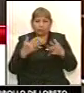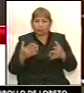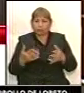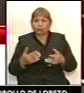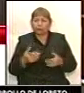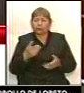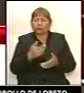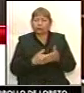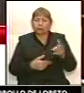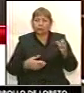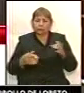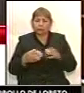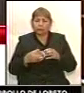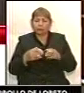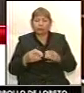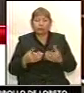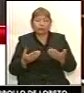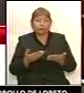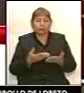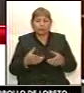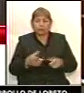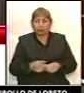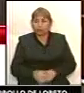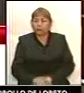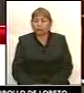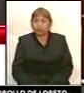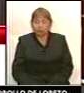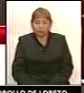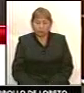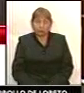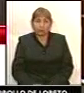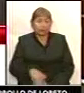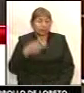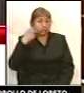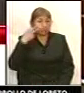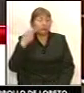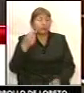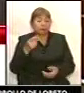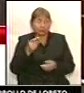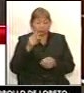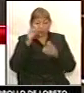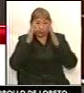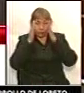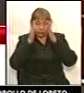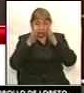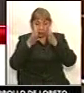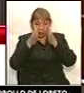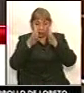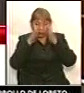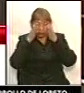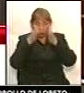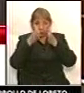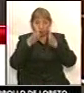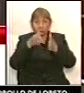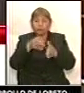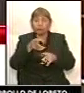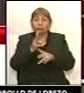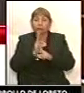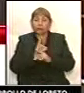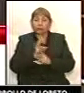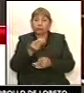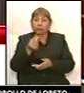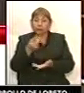los cultivos en la costa o en zonas de selva. Entonces tenemos que focalizar los créditos para esos pequeños